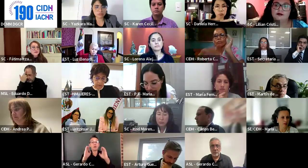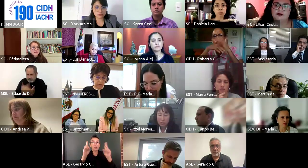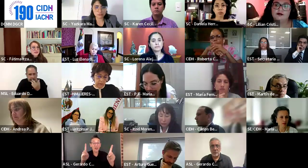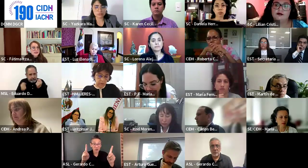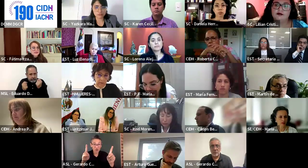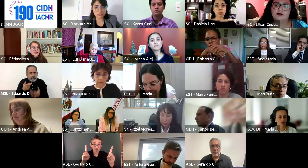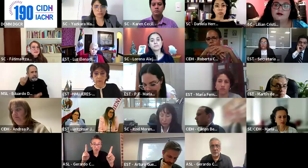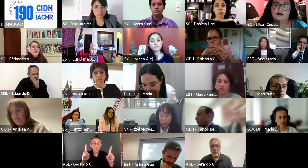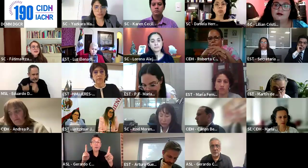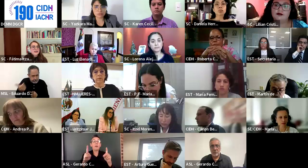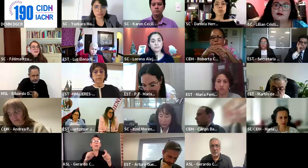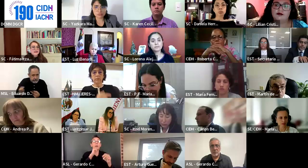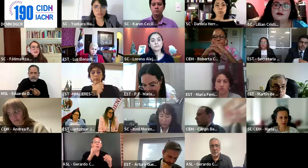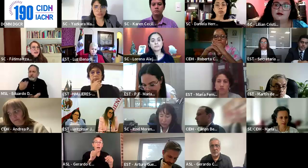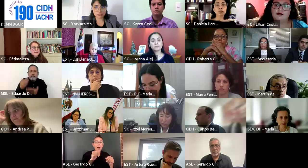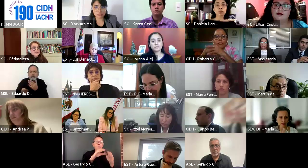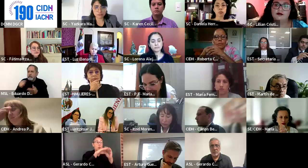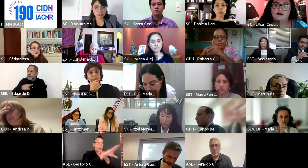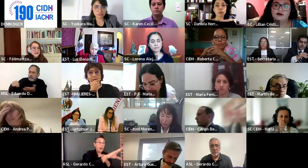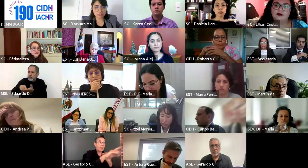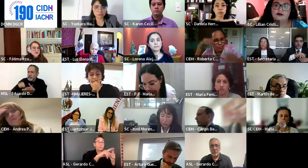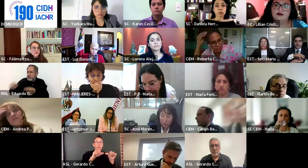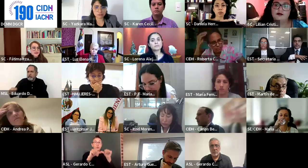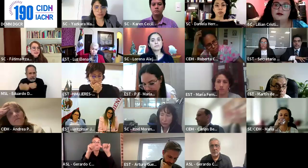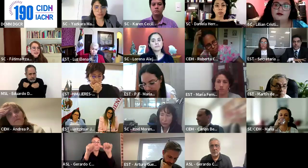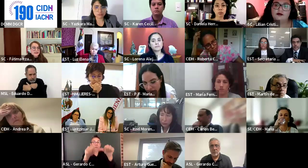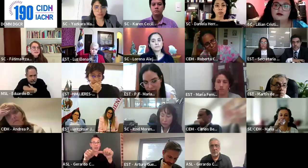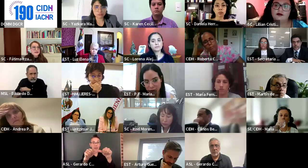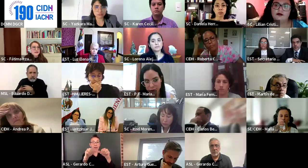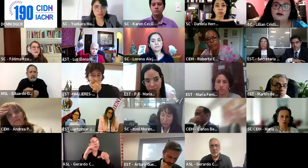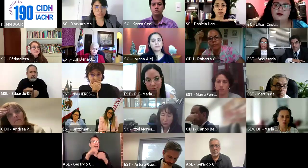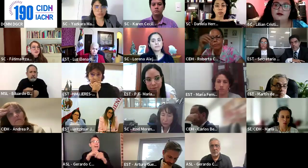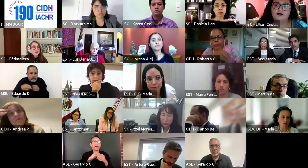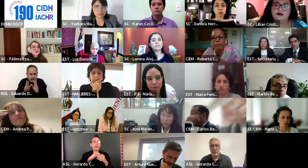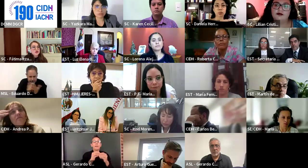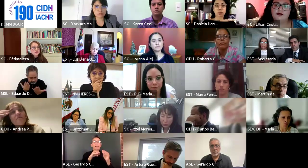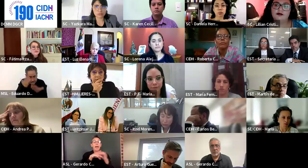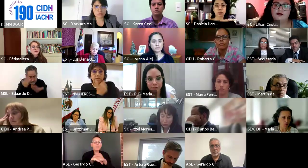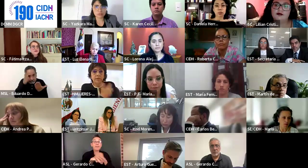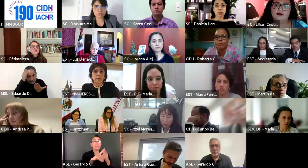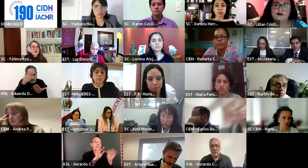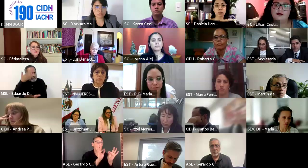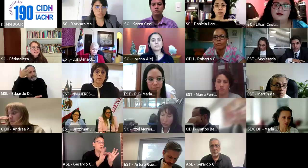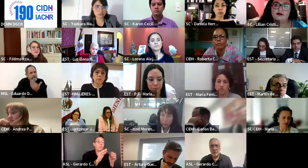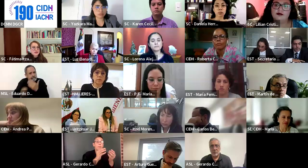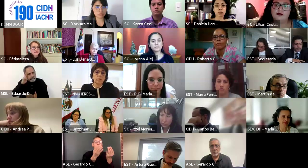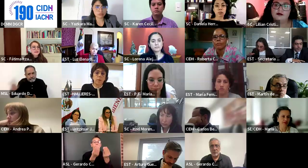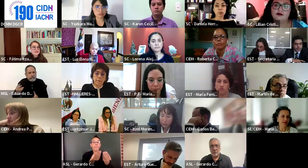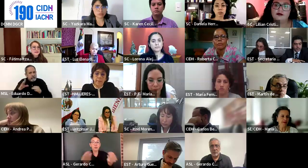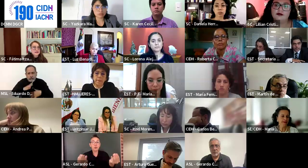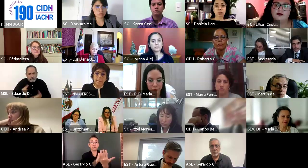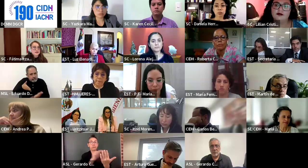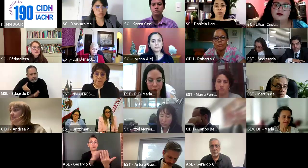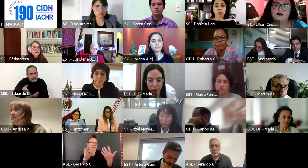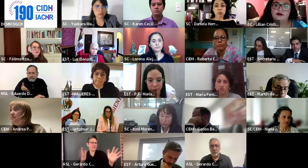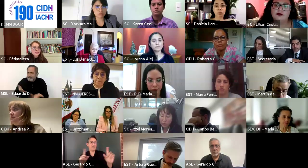ingreso, sino también en la estancia, en accesibilidad en los materiales. Son dos recomendaciones las